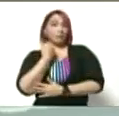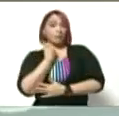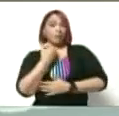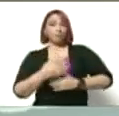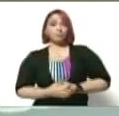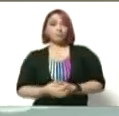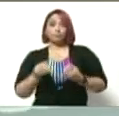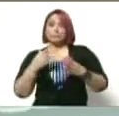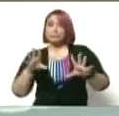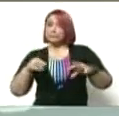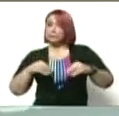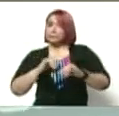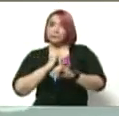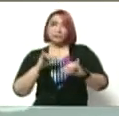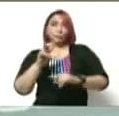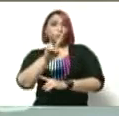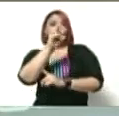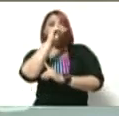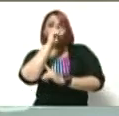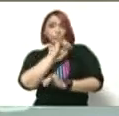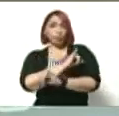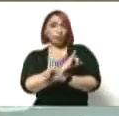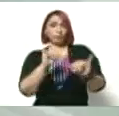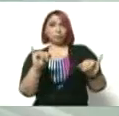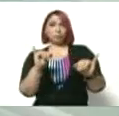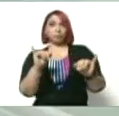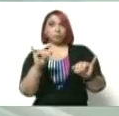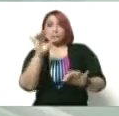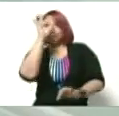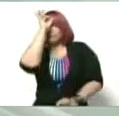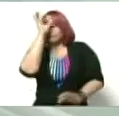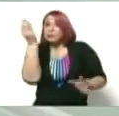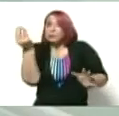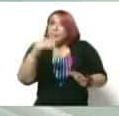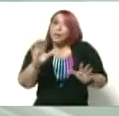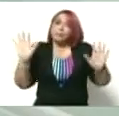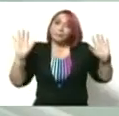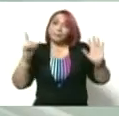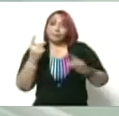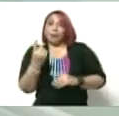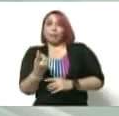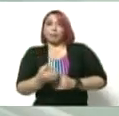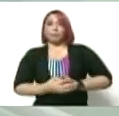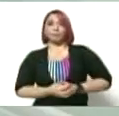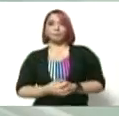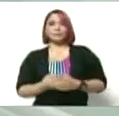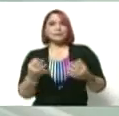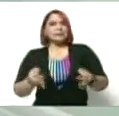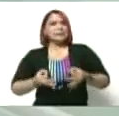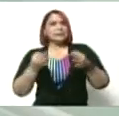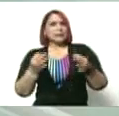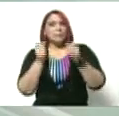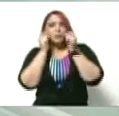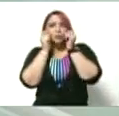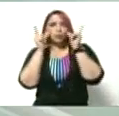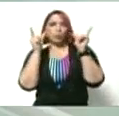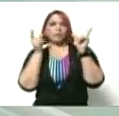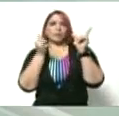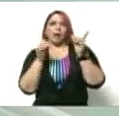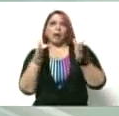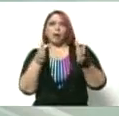bueno ha tomado ya dos años o renault y no sabemos qué más nos depara porque siempre hay sorpresas en el